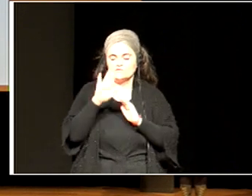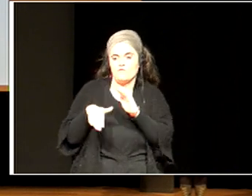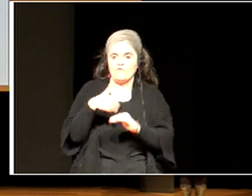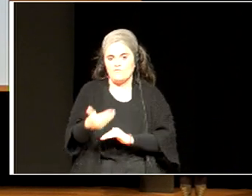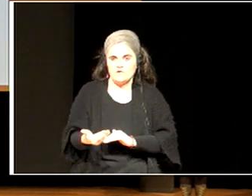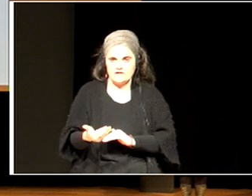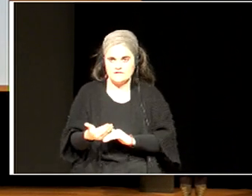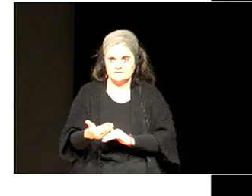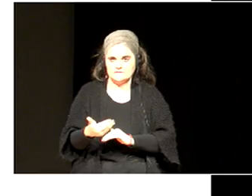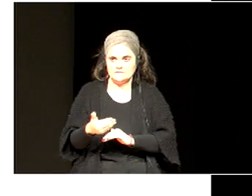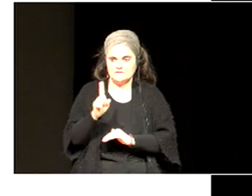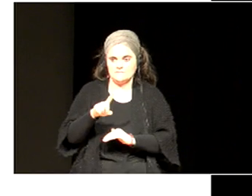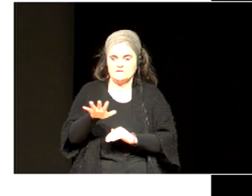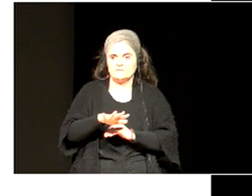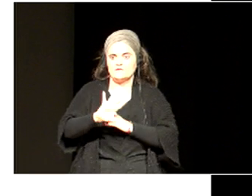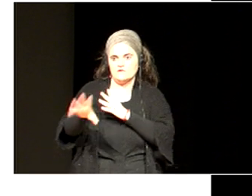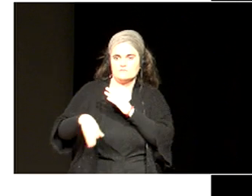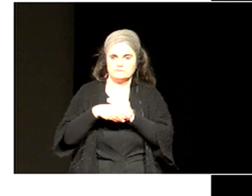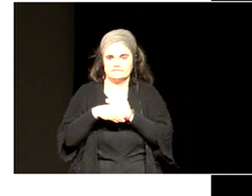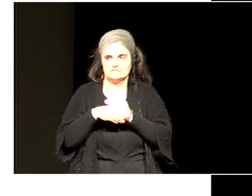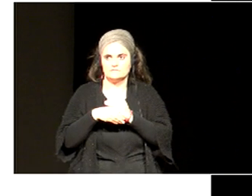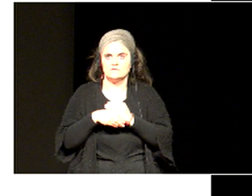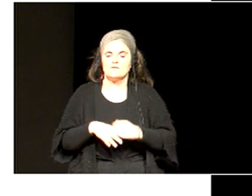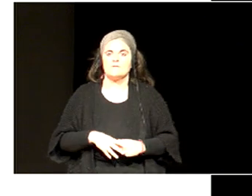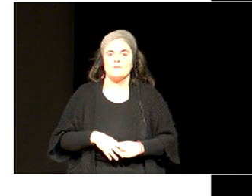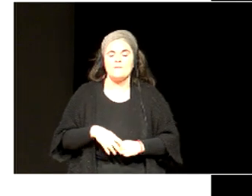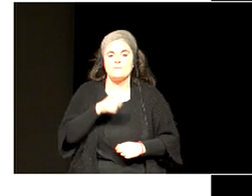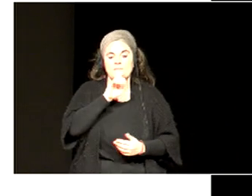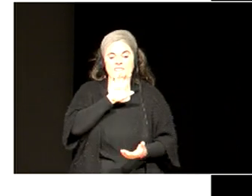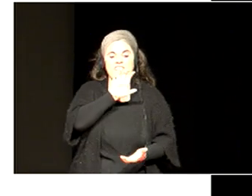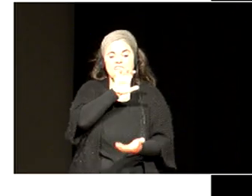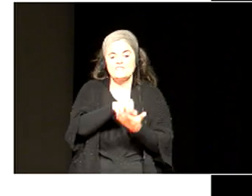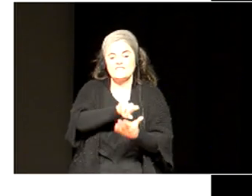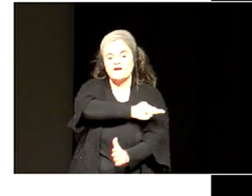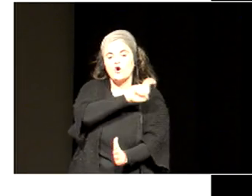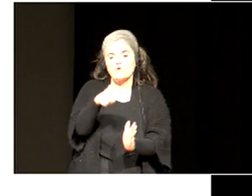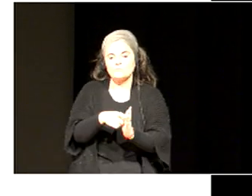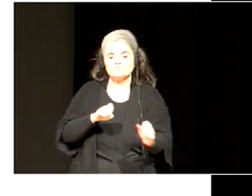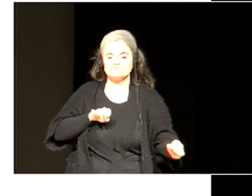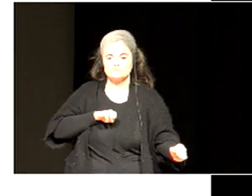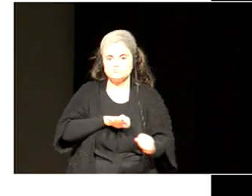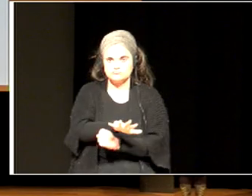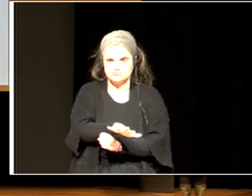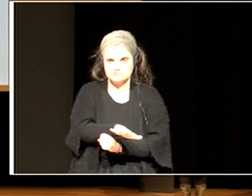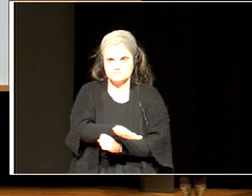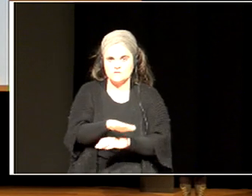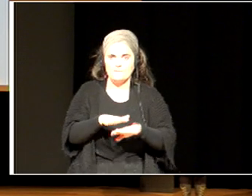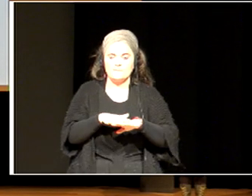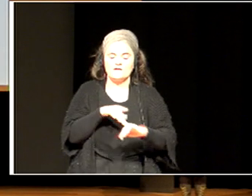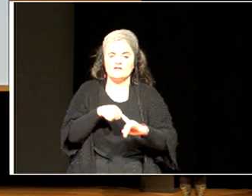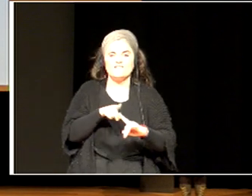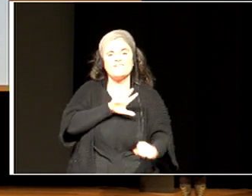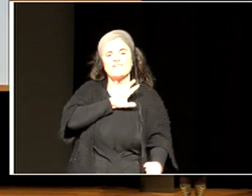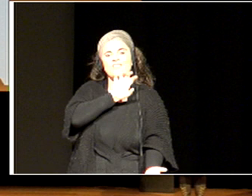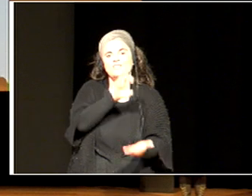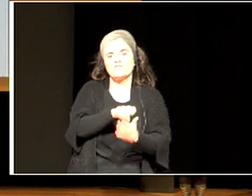decir cómo aplicar la perspectiva de género absolutamente a todo el centro cómo hacer que efectivamente todo el centro sea coeducativo no